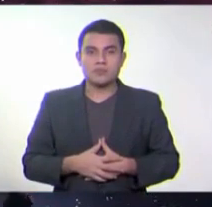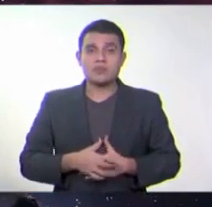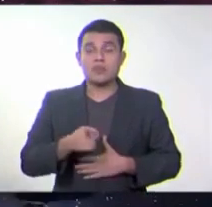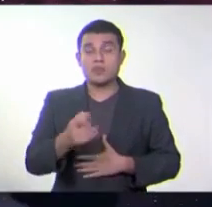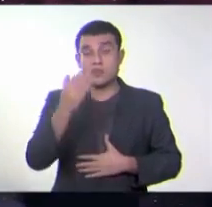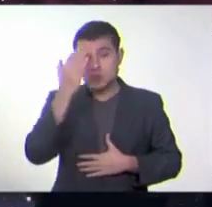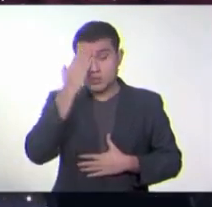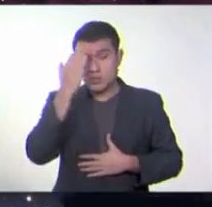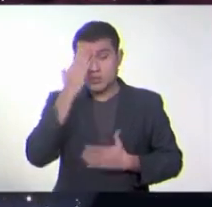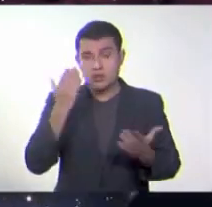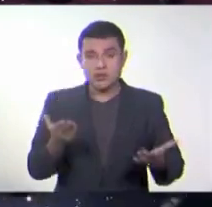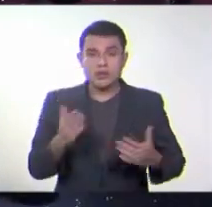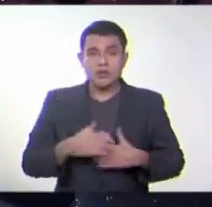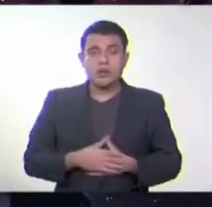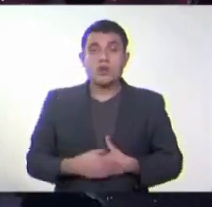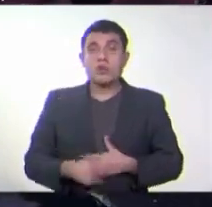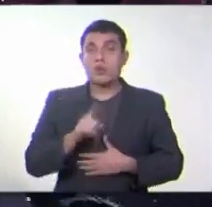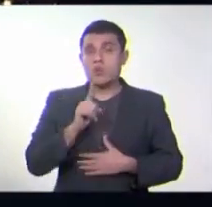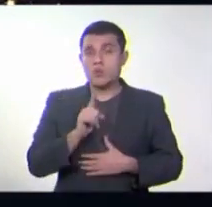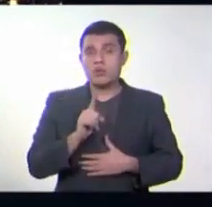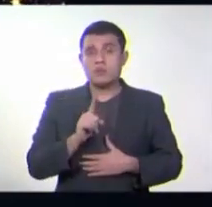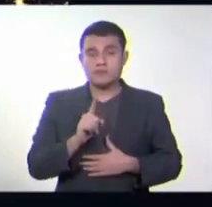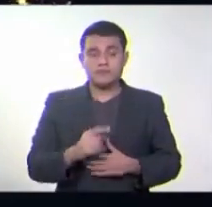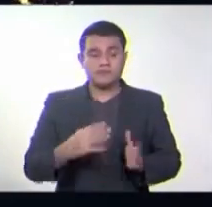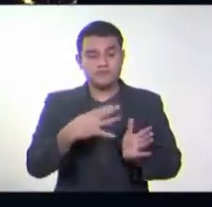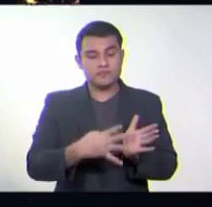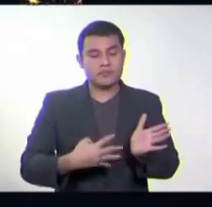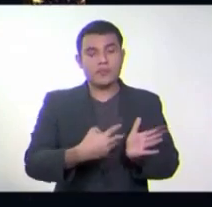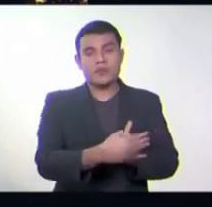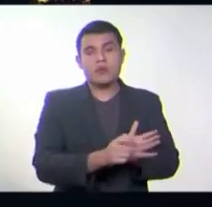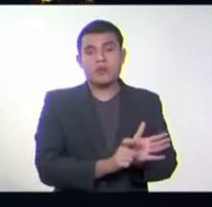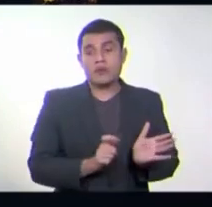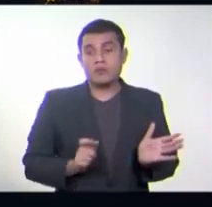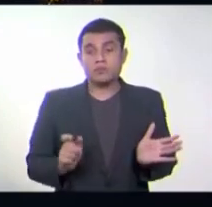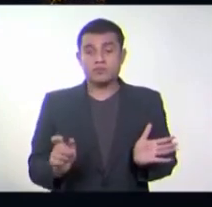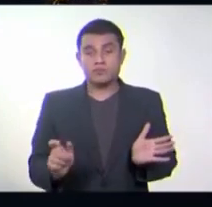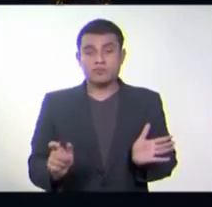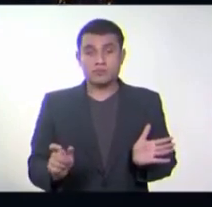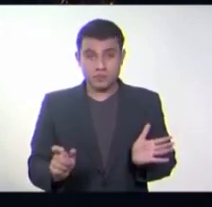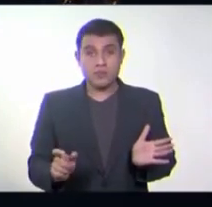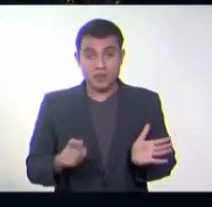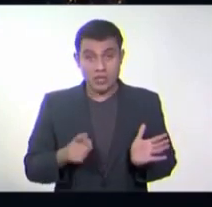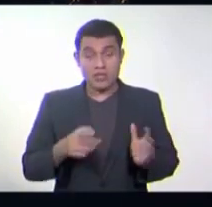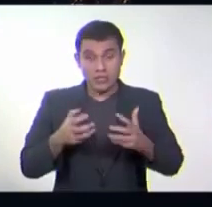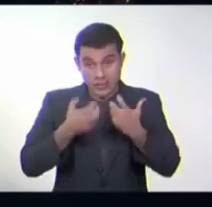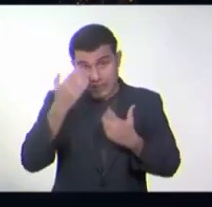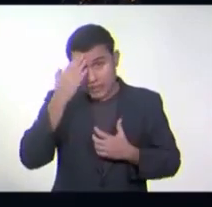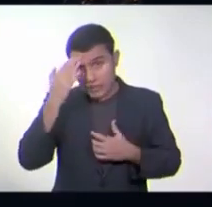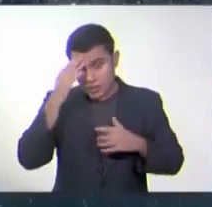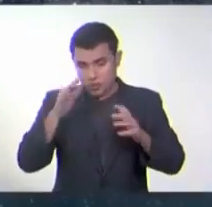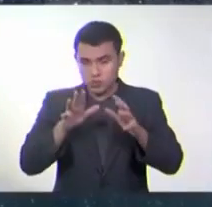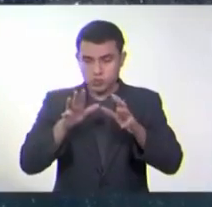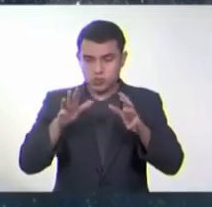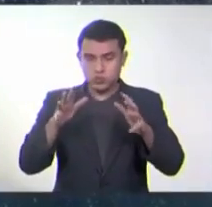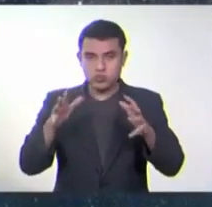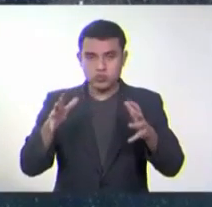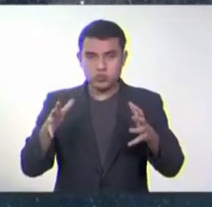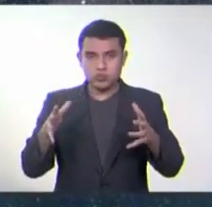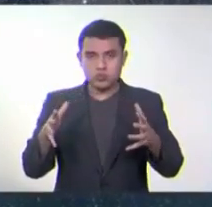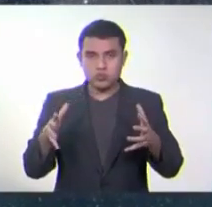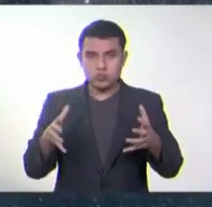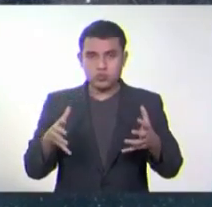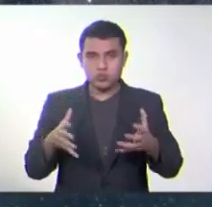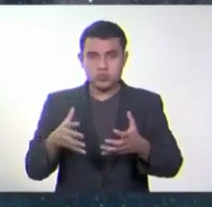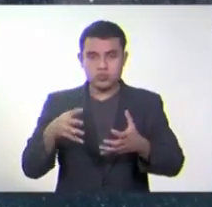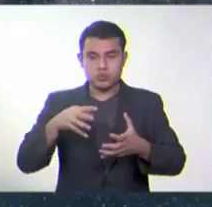¿Sabías que uno de los elementos que aparece en la tabla periódica fue descubierto en el espacio? ¿Adivinas